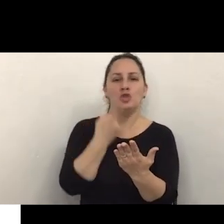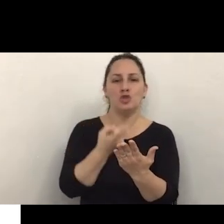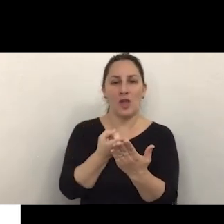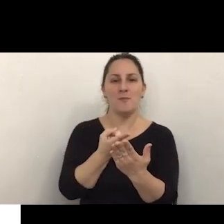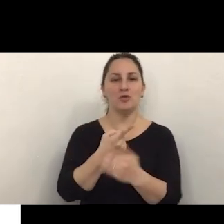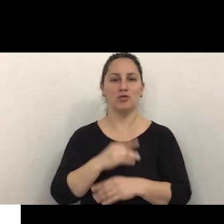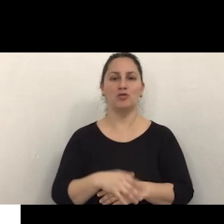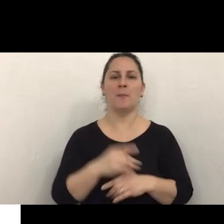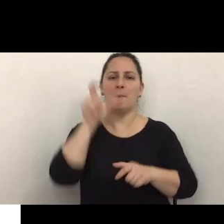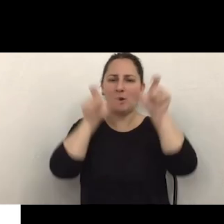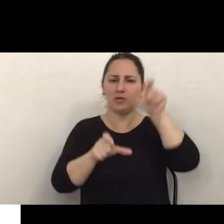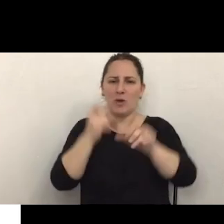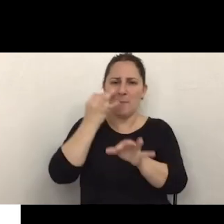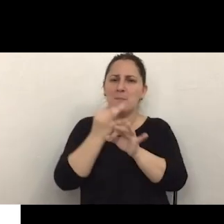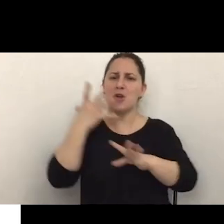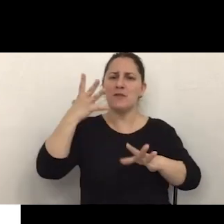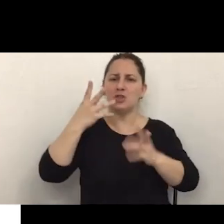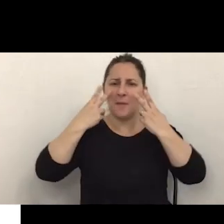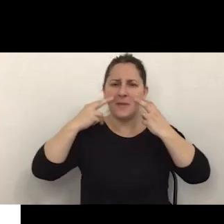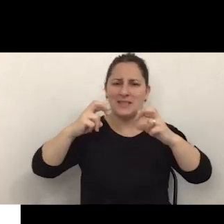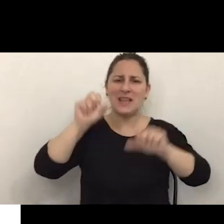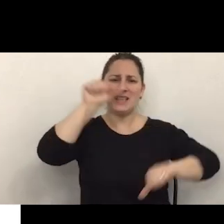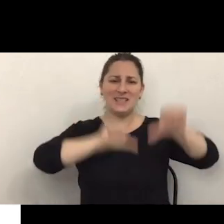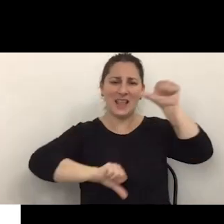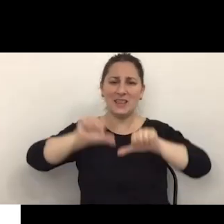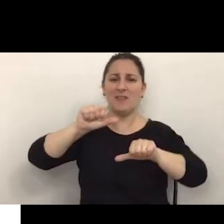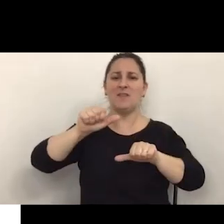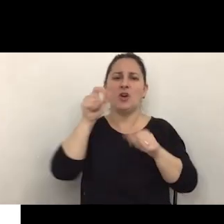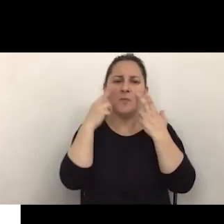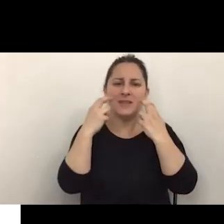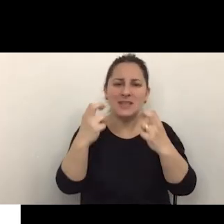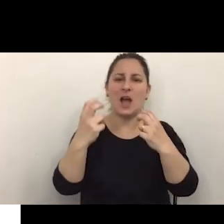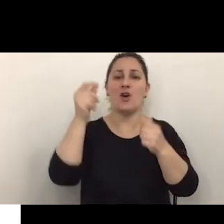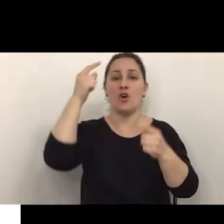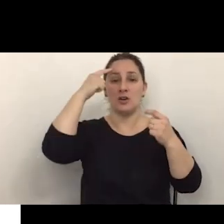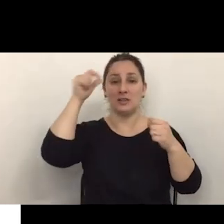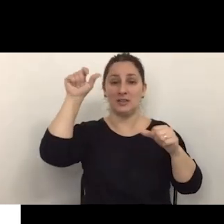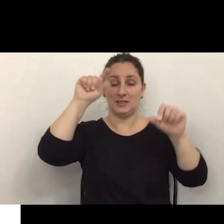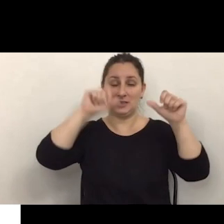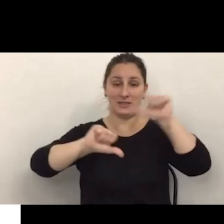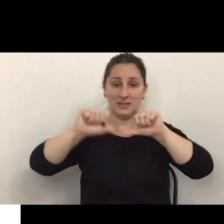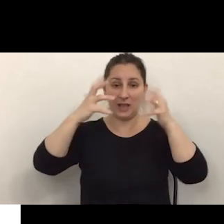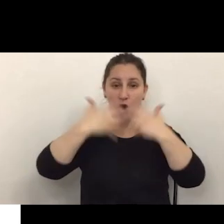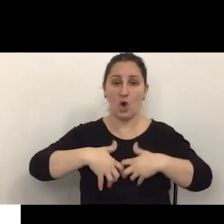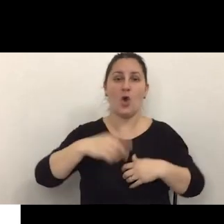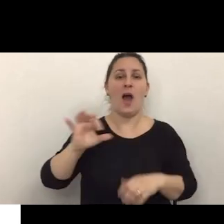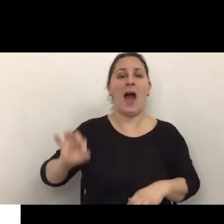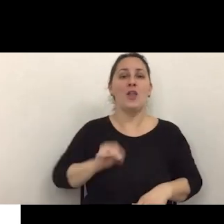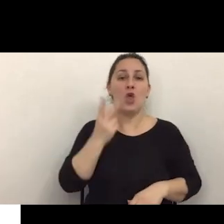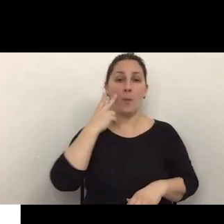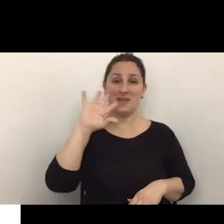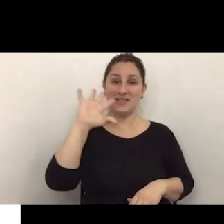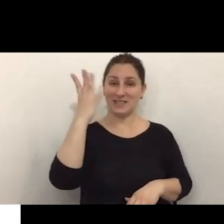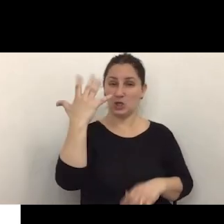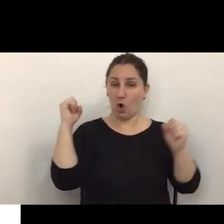los investigadores y científicos y tecnológicos desde el 2005, especialmente desde mayo